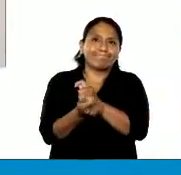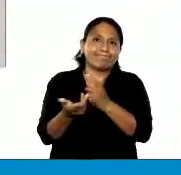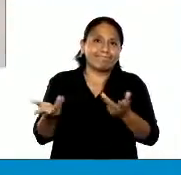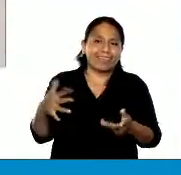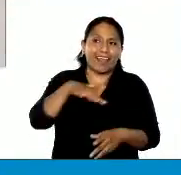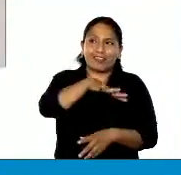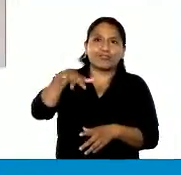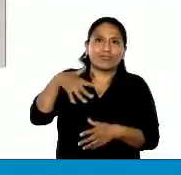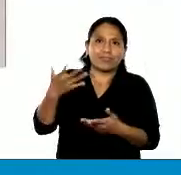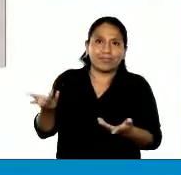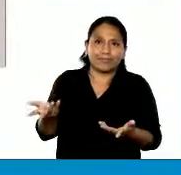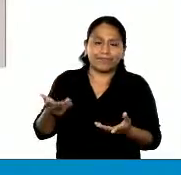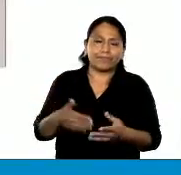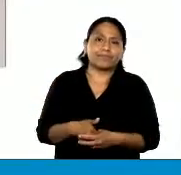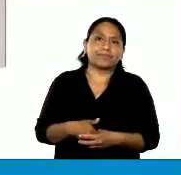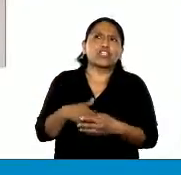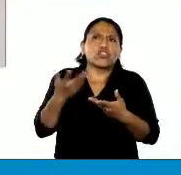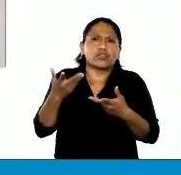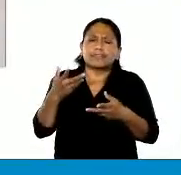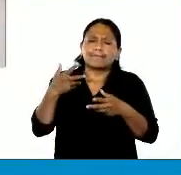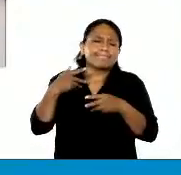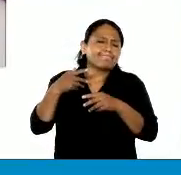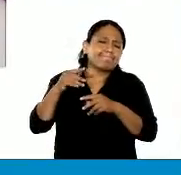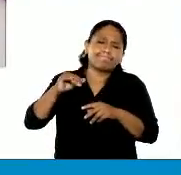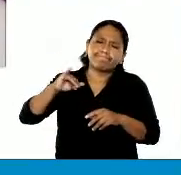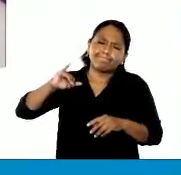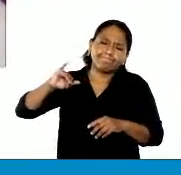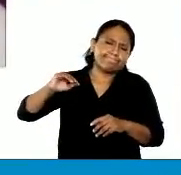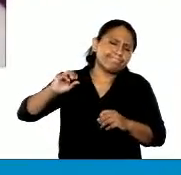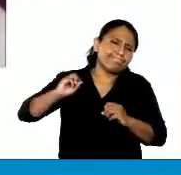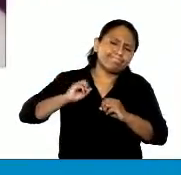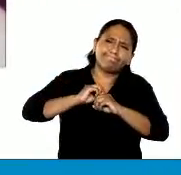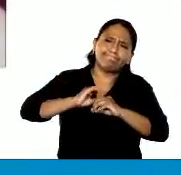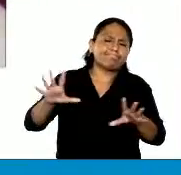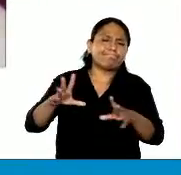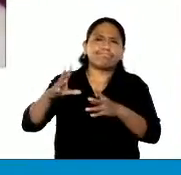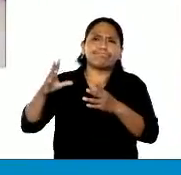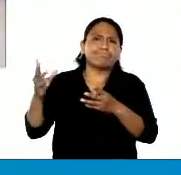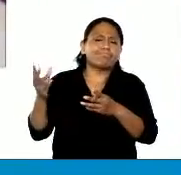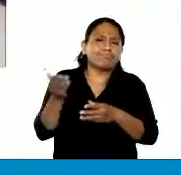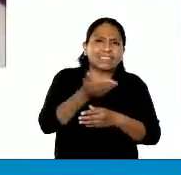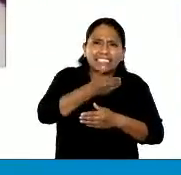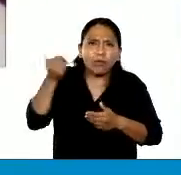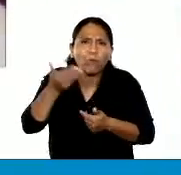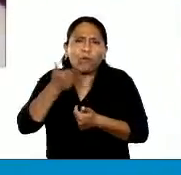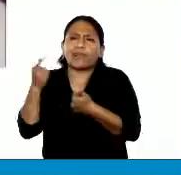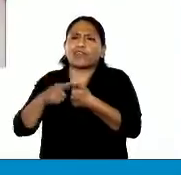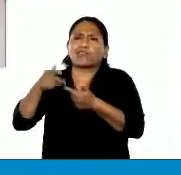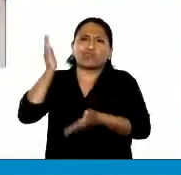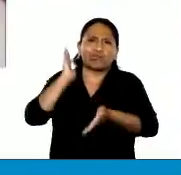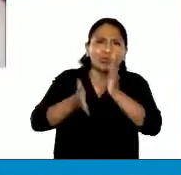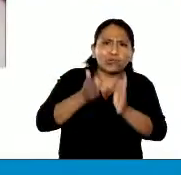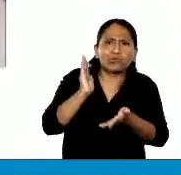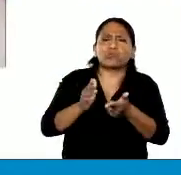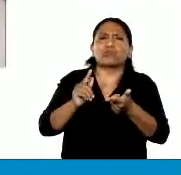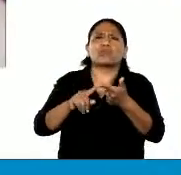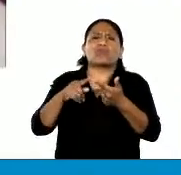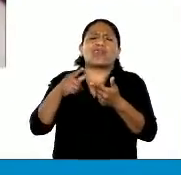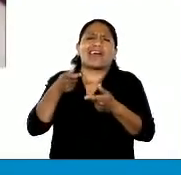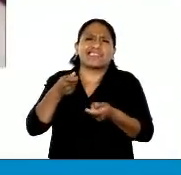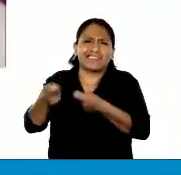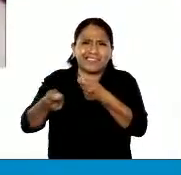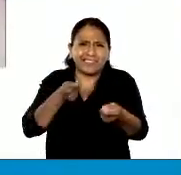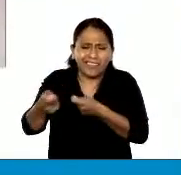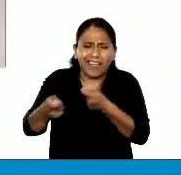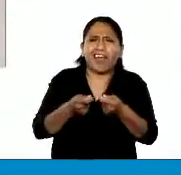Para eso utilizaron los métodos más aberrantes como la desaparición forzada de personas, las torturas, los asesinatos,